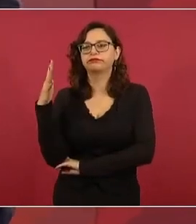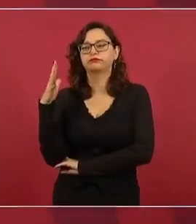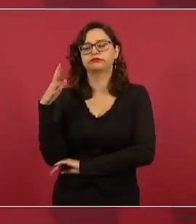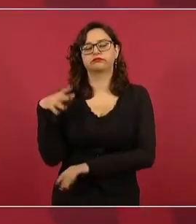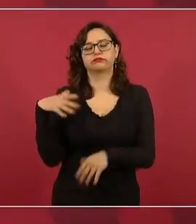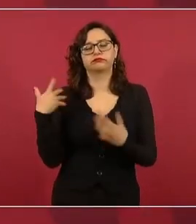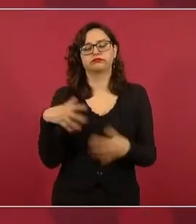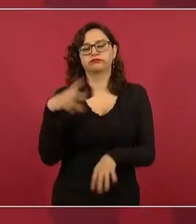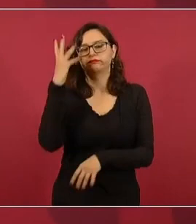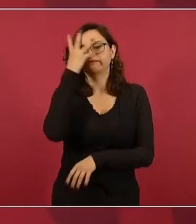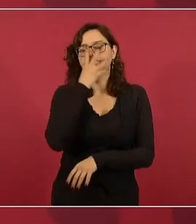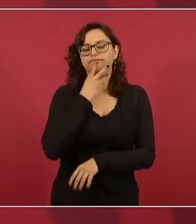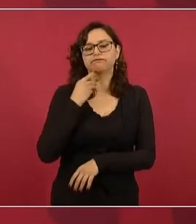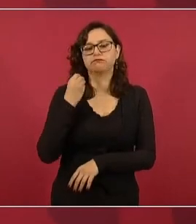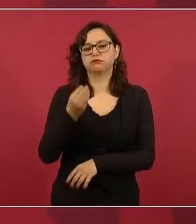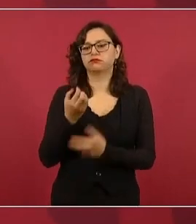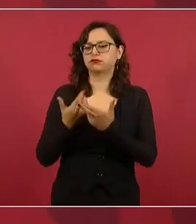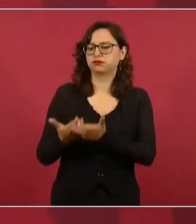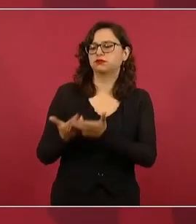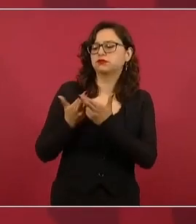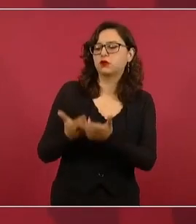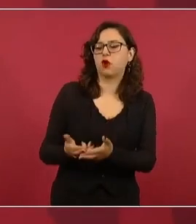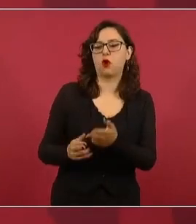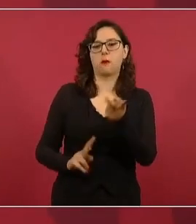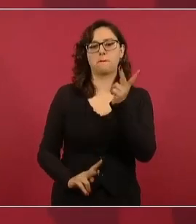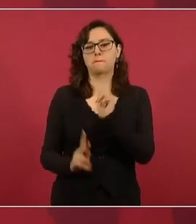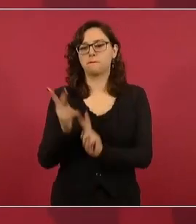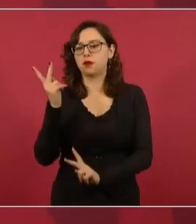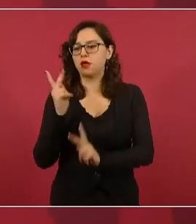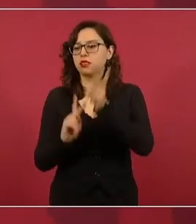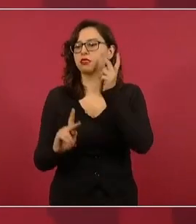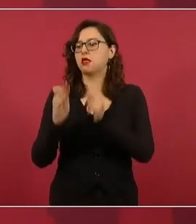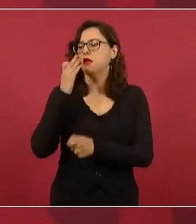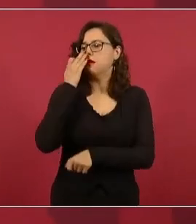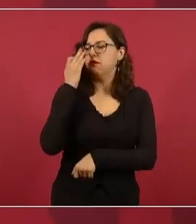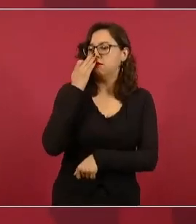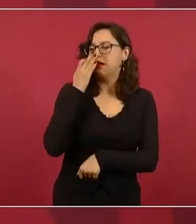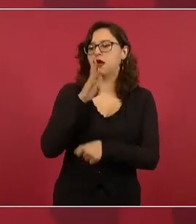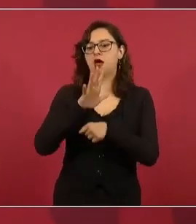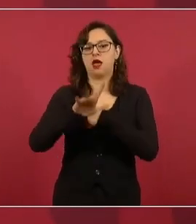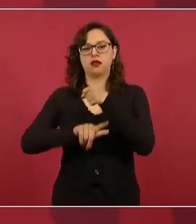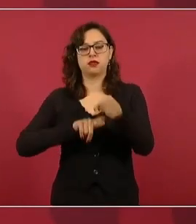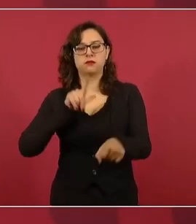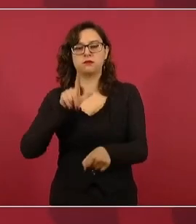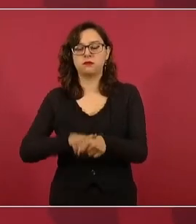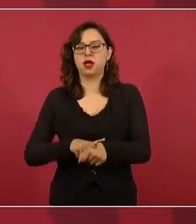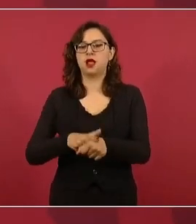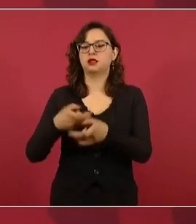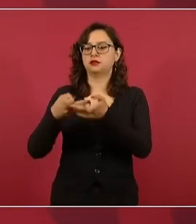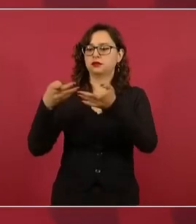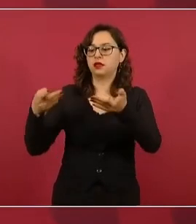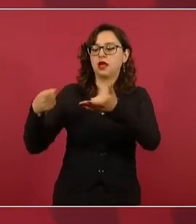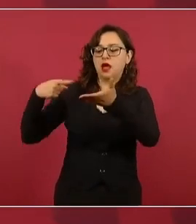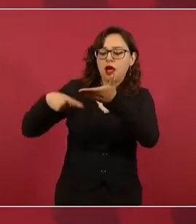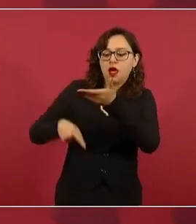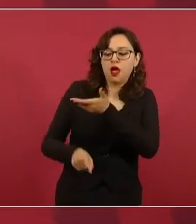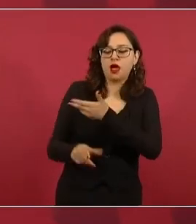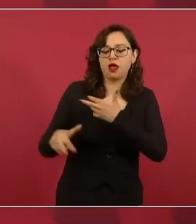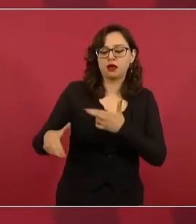muy rico en flora, en fauna, los ríos subterráneos, los cenotes,